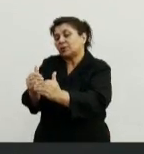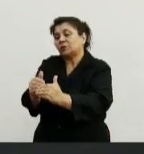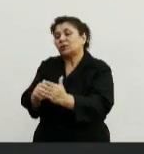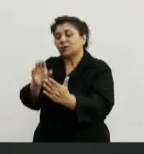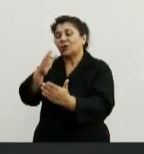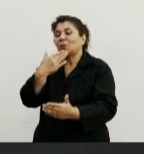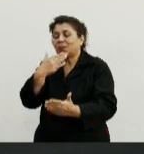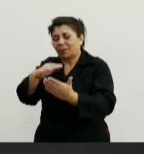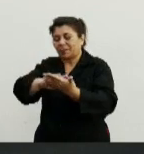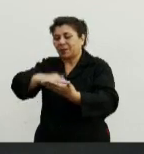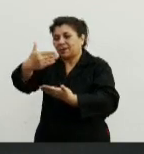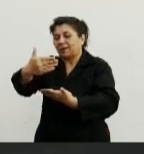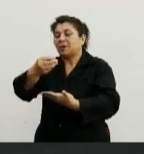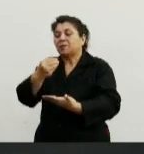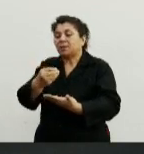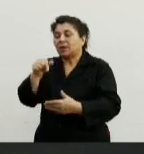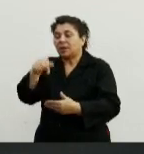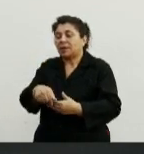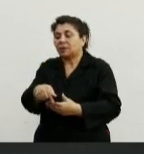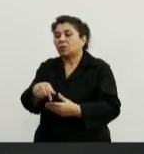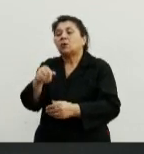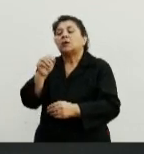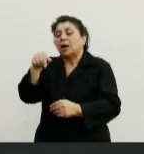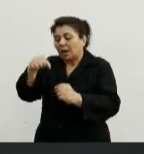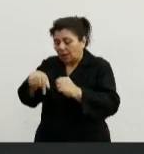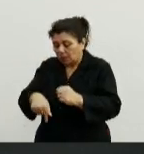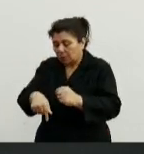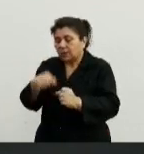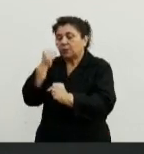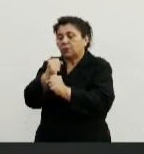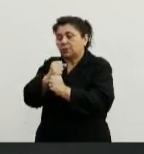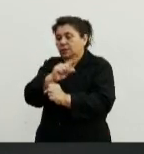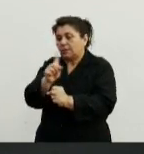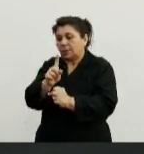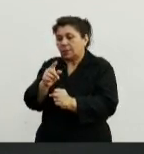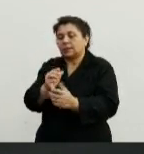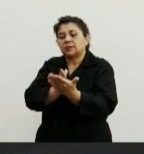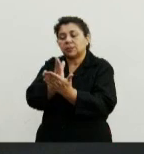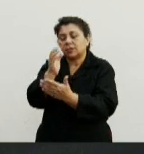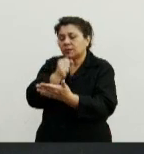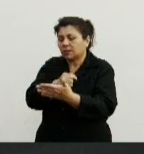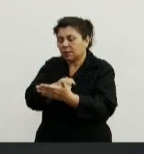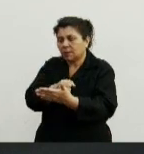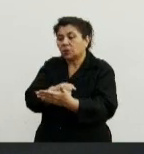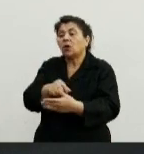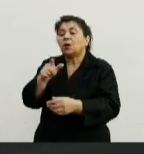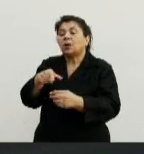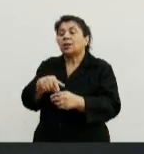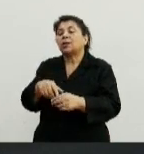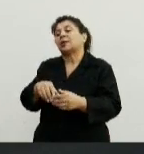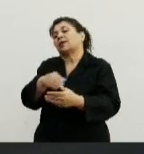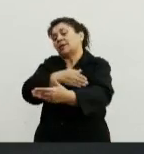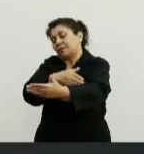no se deja de trabajar en este pliego a pesar de que estemos trabajando fuertemente los operativos que se encuentran en la terminal